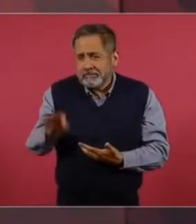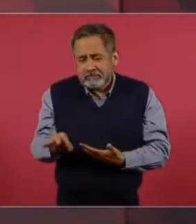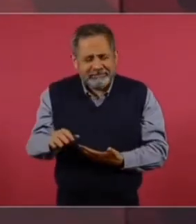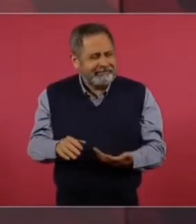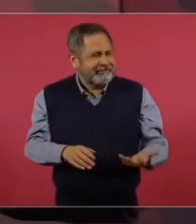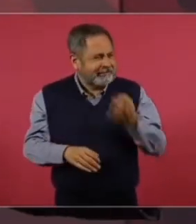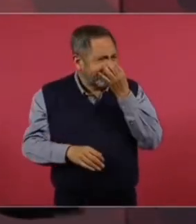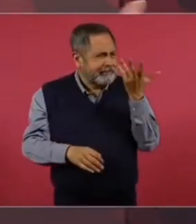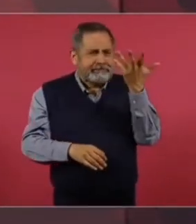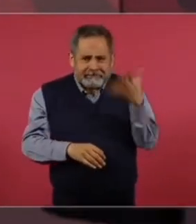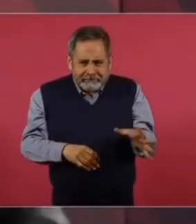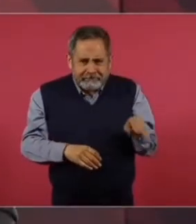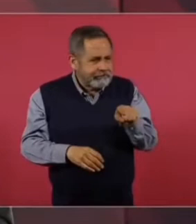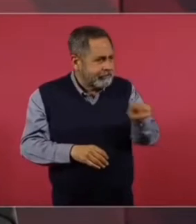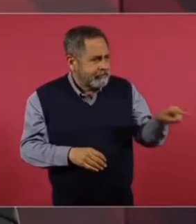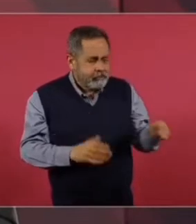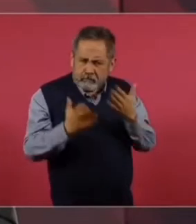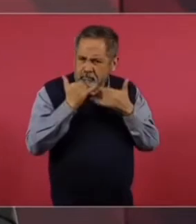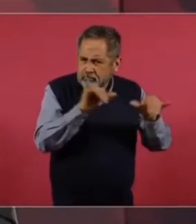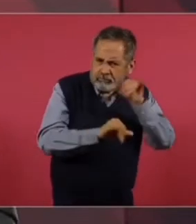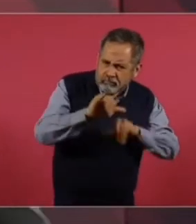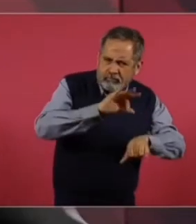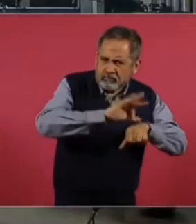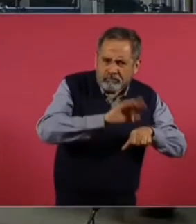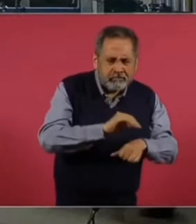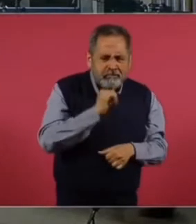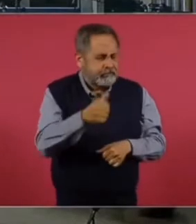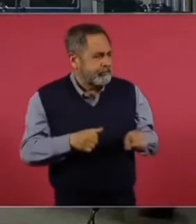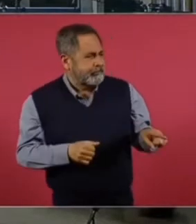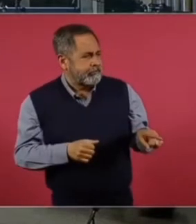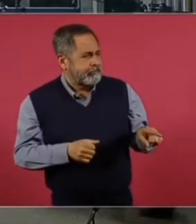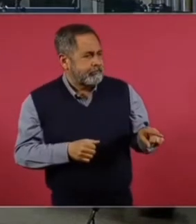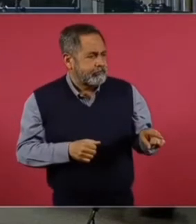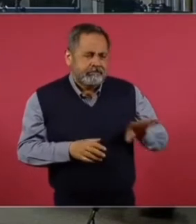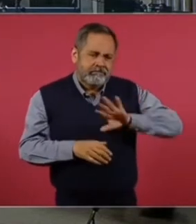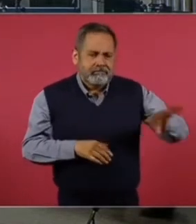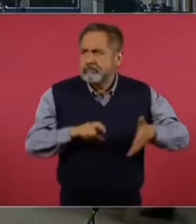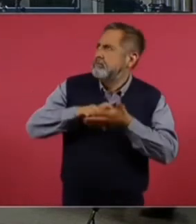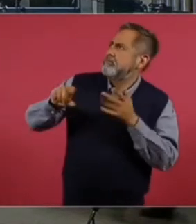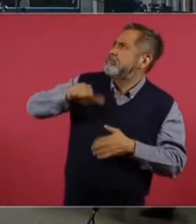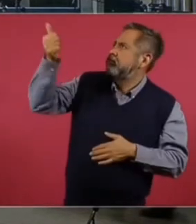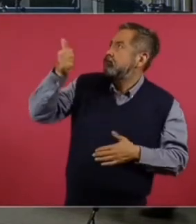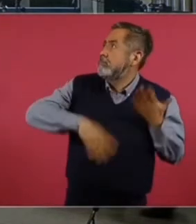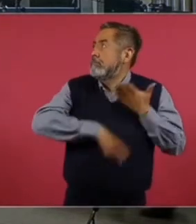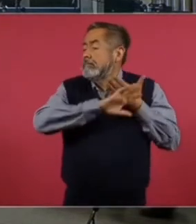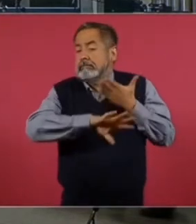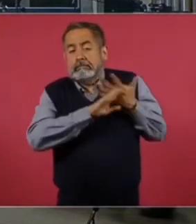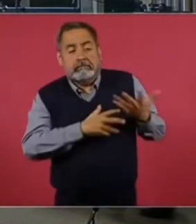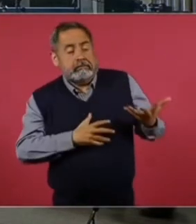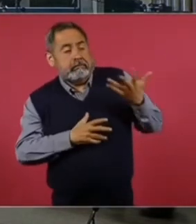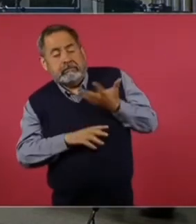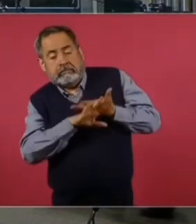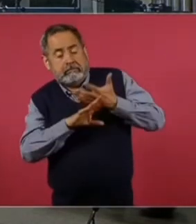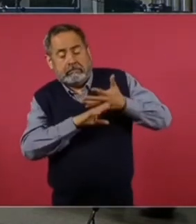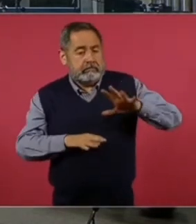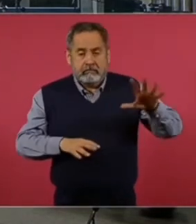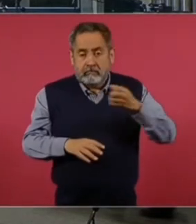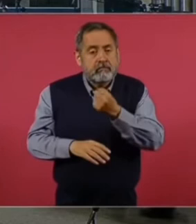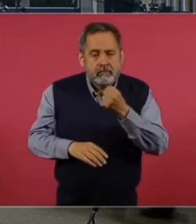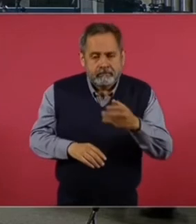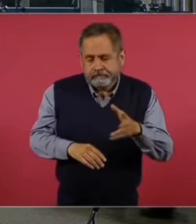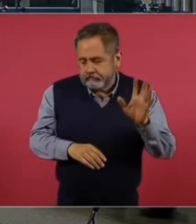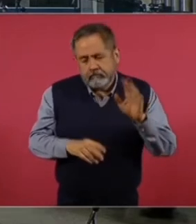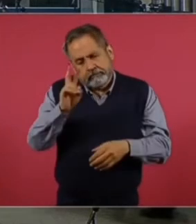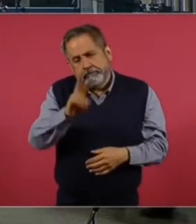y que no eran laboratorios, entonces se nos vinieron encima. Fue muy fuerte, toda la andanada, pues muy